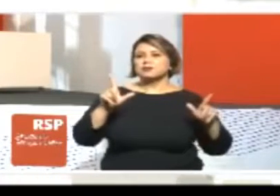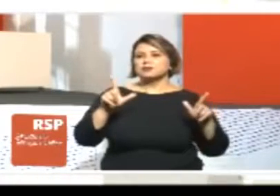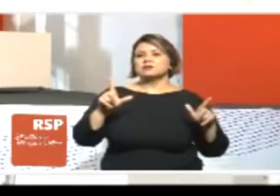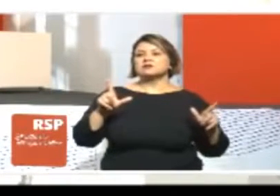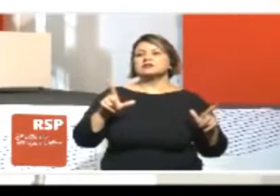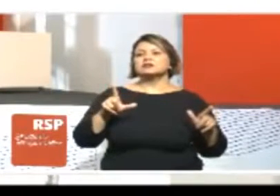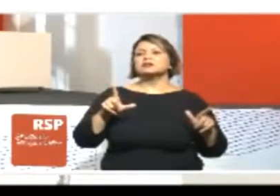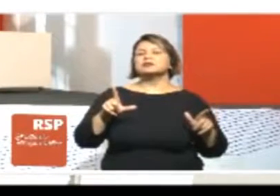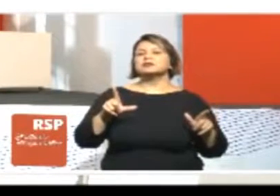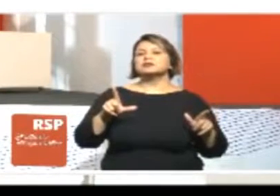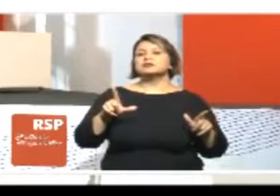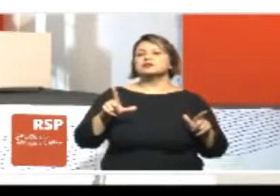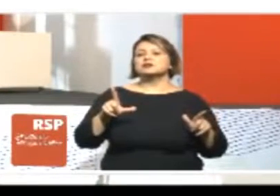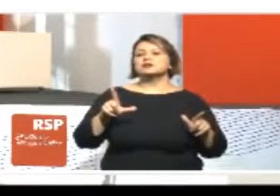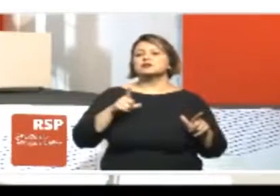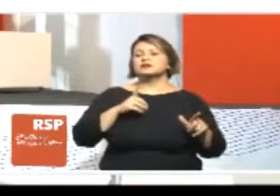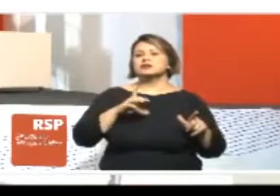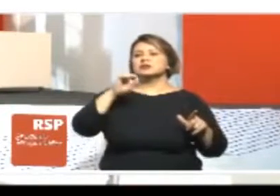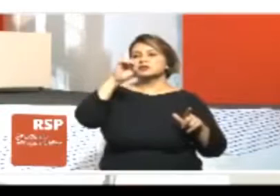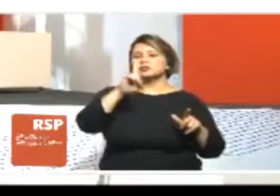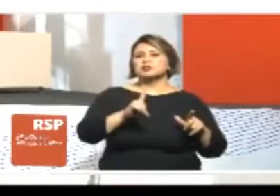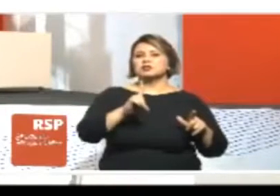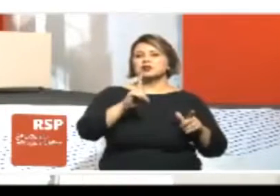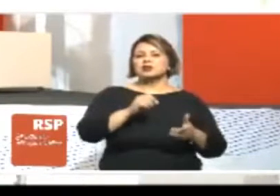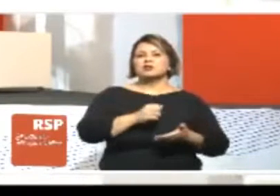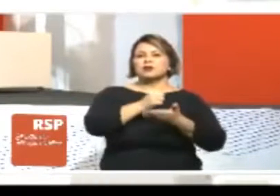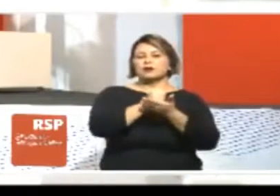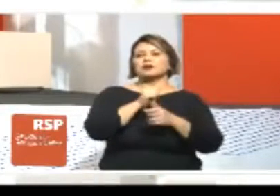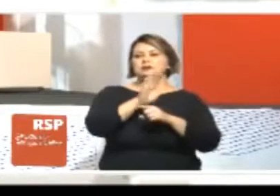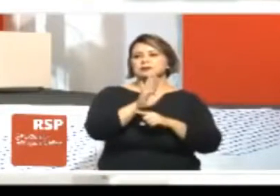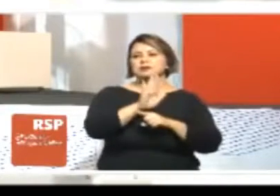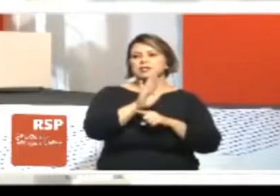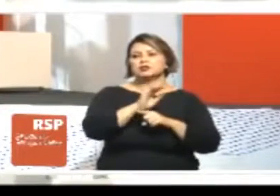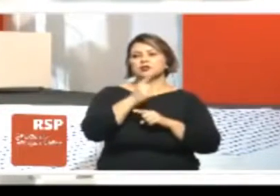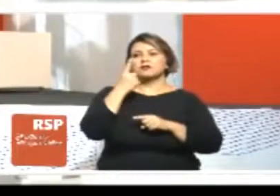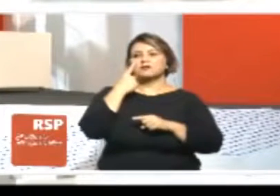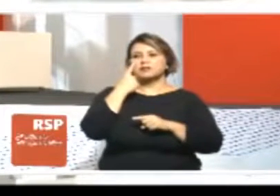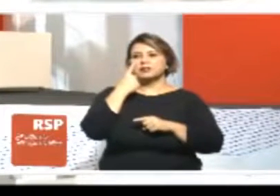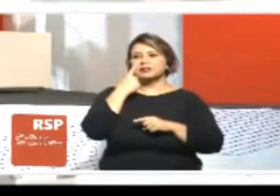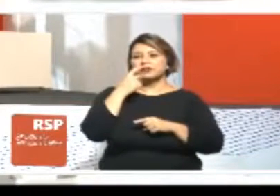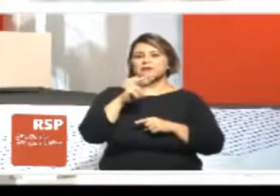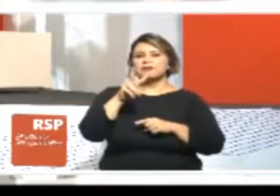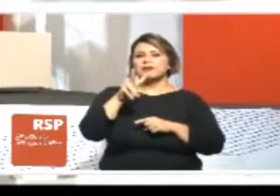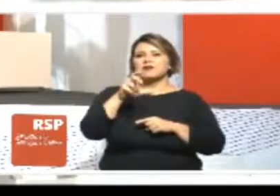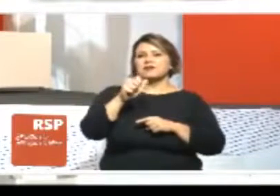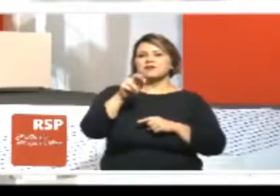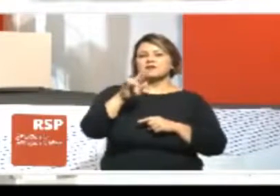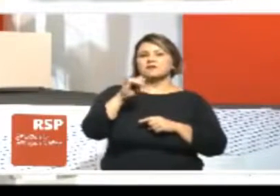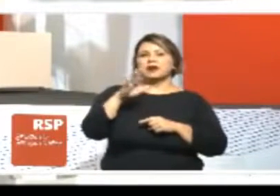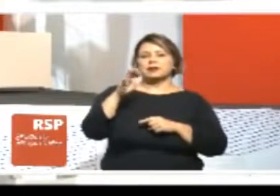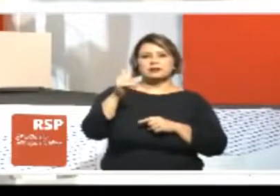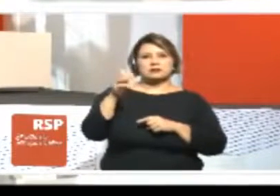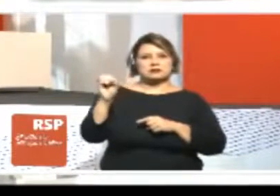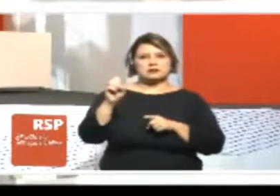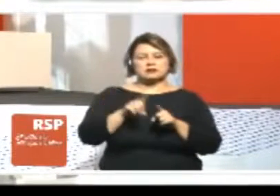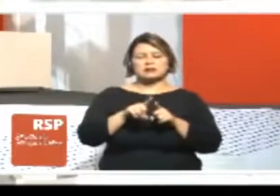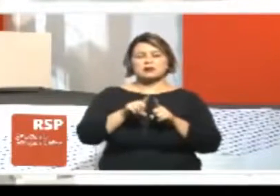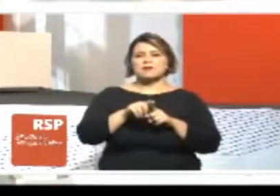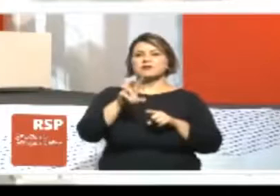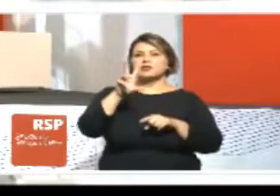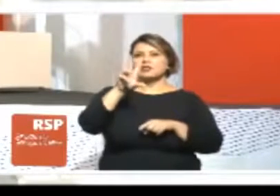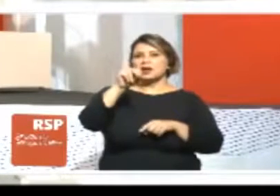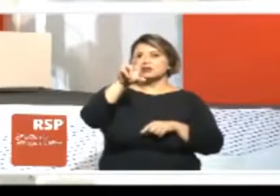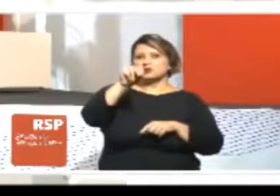de directores asistentes. Como usted puede ver, la variación entre la barrera de azul y rojo es mucho más